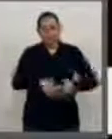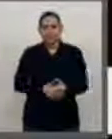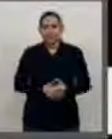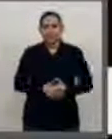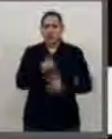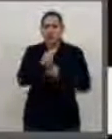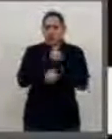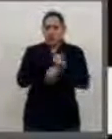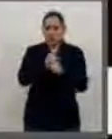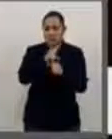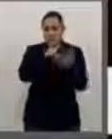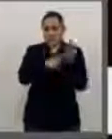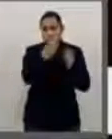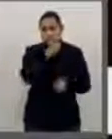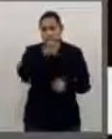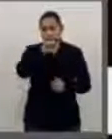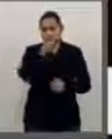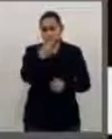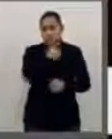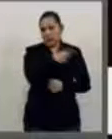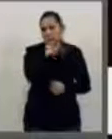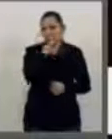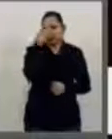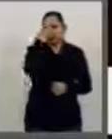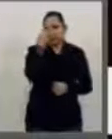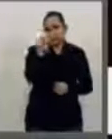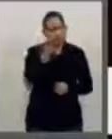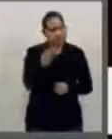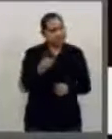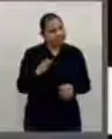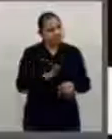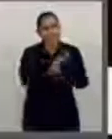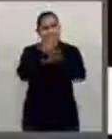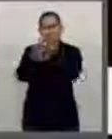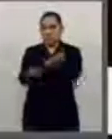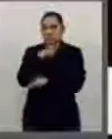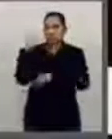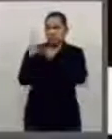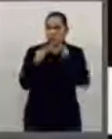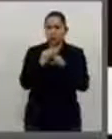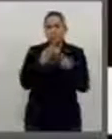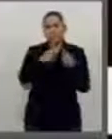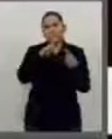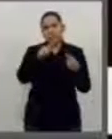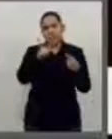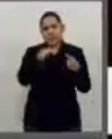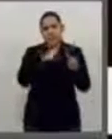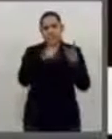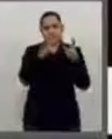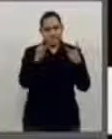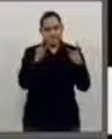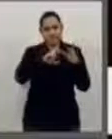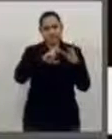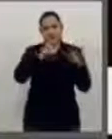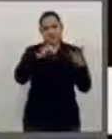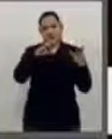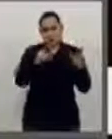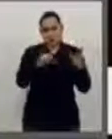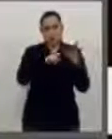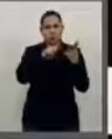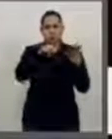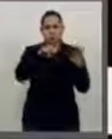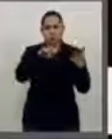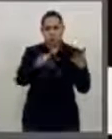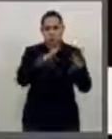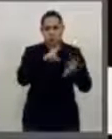fundamental en los ánimos de cambio en el mundo. Praga, París, Chicago, Tokio, Belgrado,